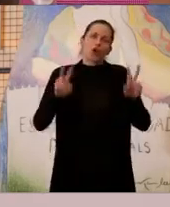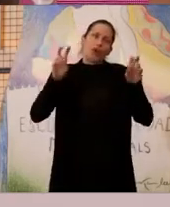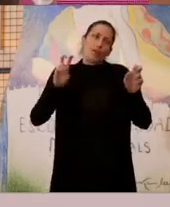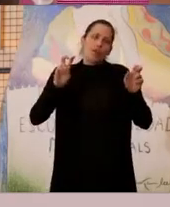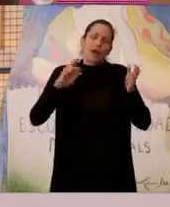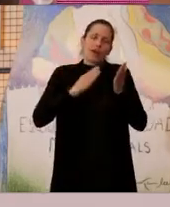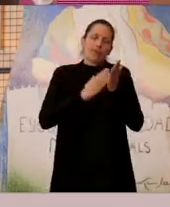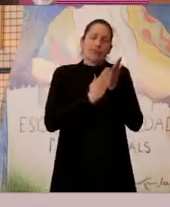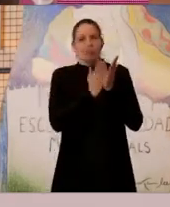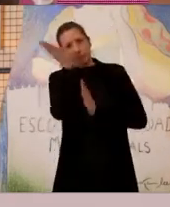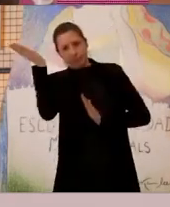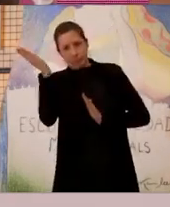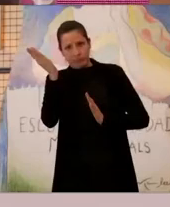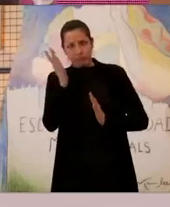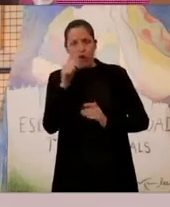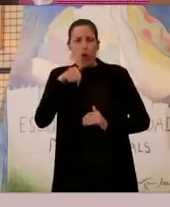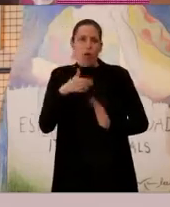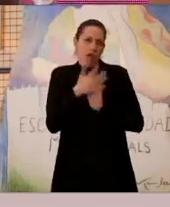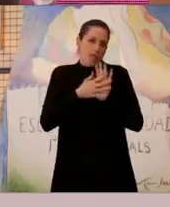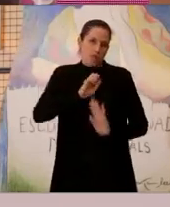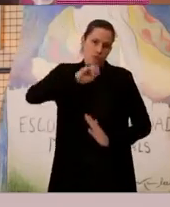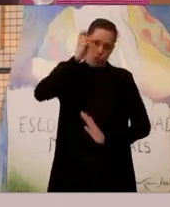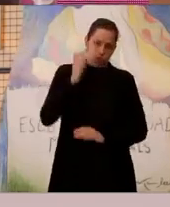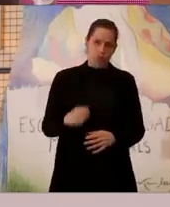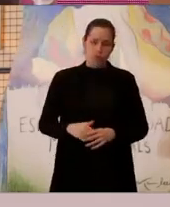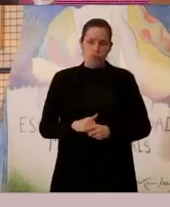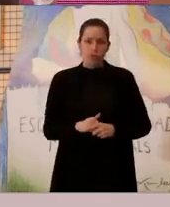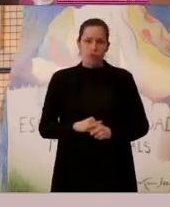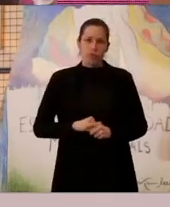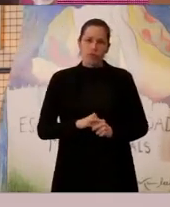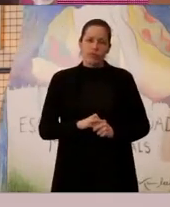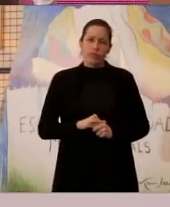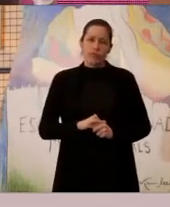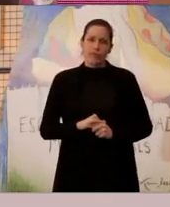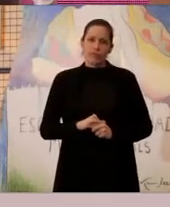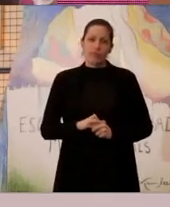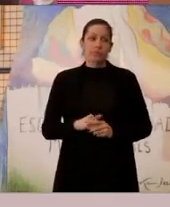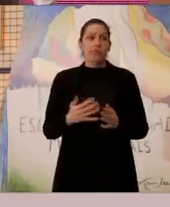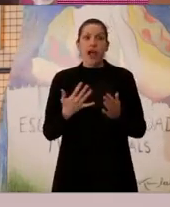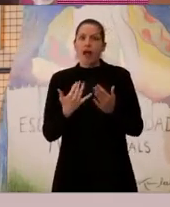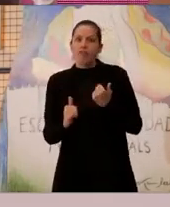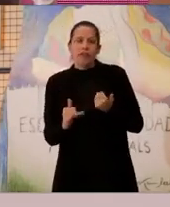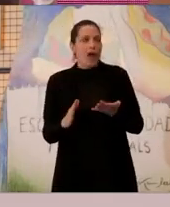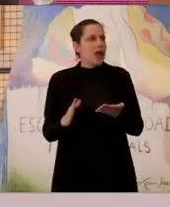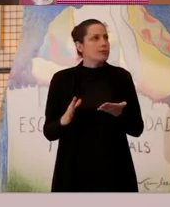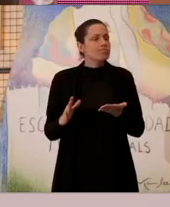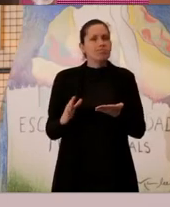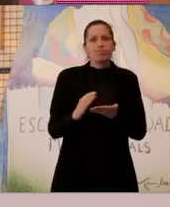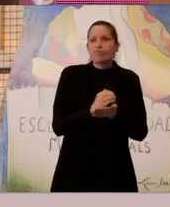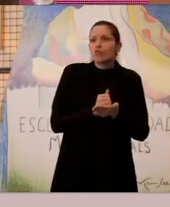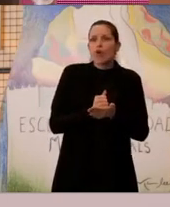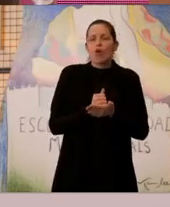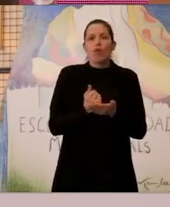fuera de lo que hablamos Hoy entonces todo se ha convertido en capital y entonces